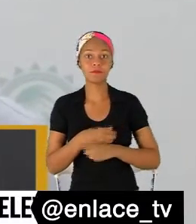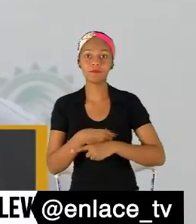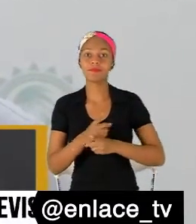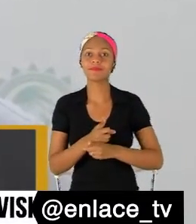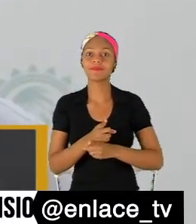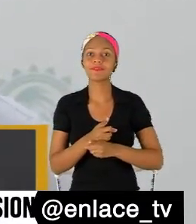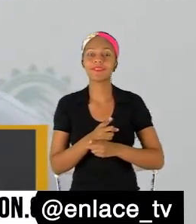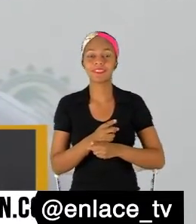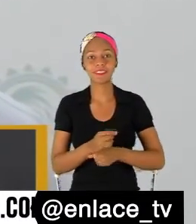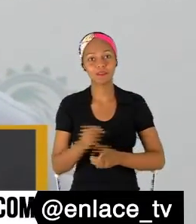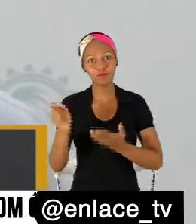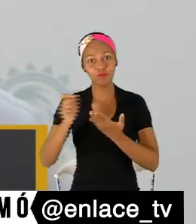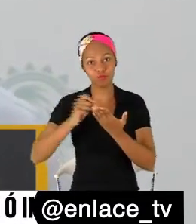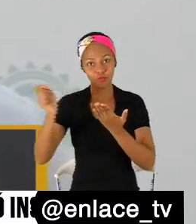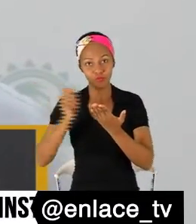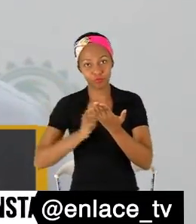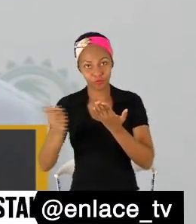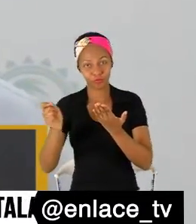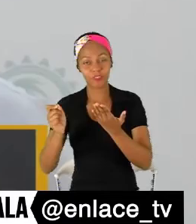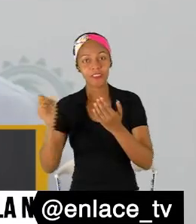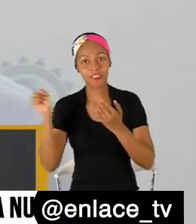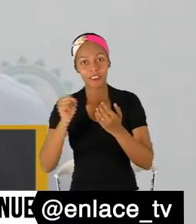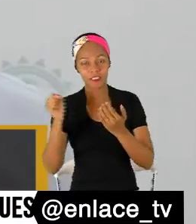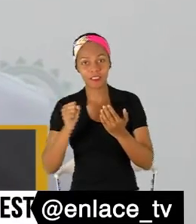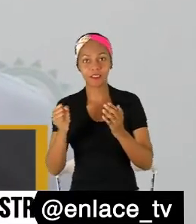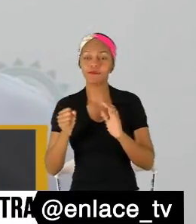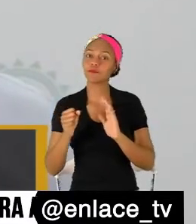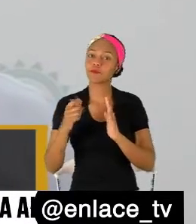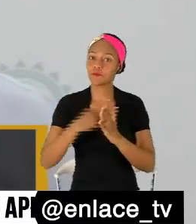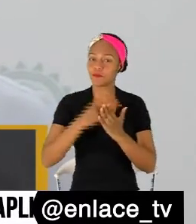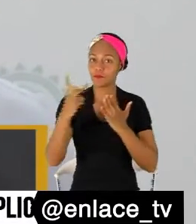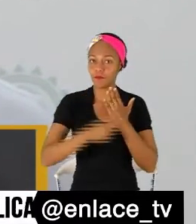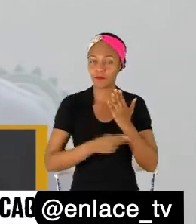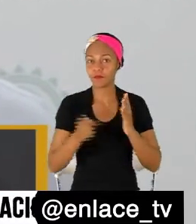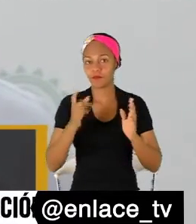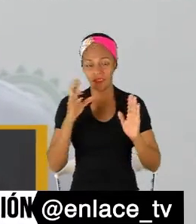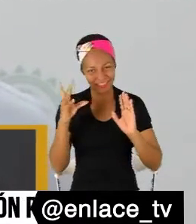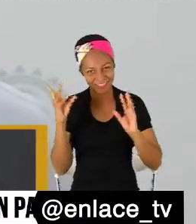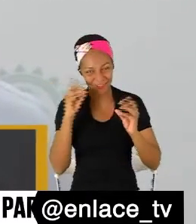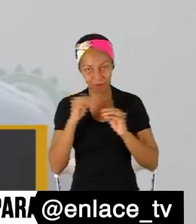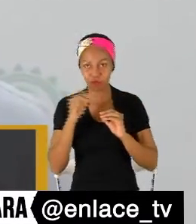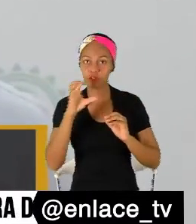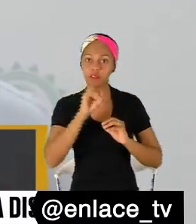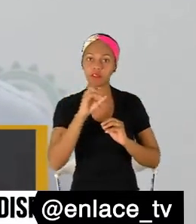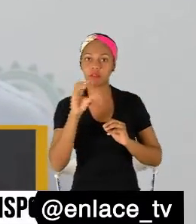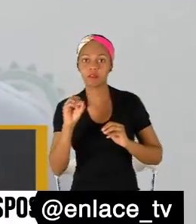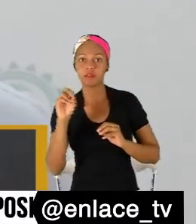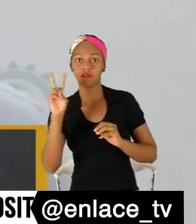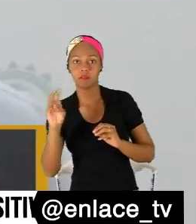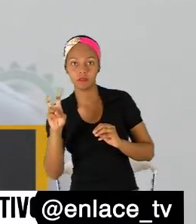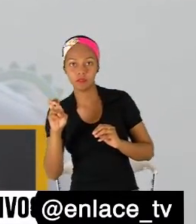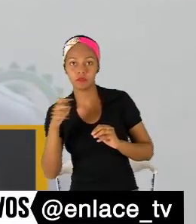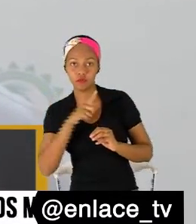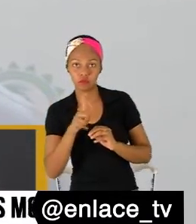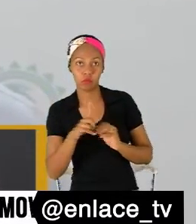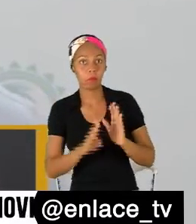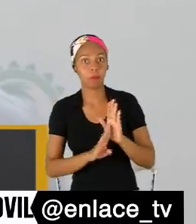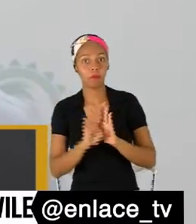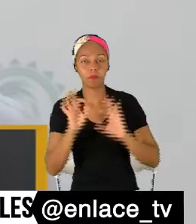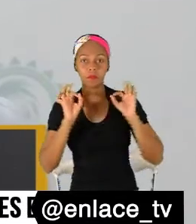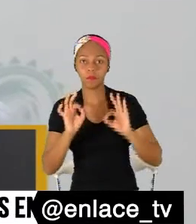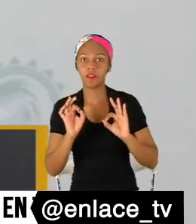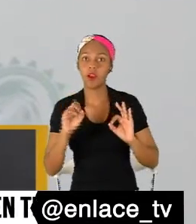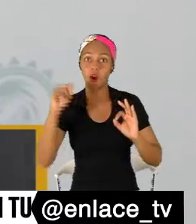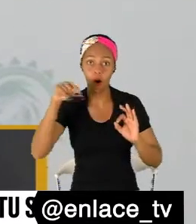aprobación al proyecto de acuerdo número 007, el cual contemplaba el plan de desarrollo. Así que hoy